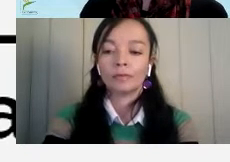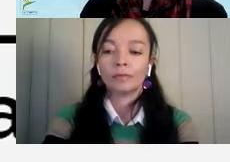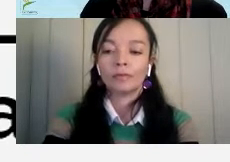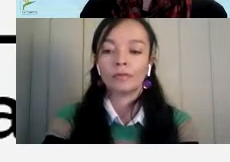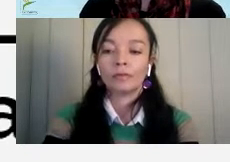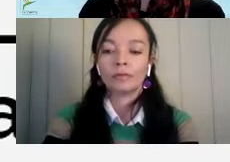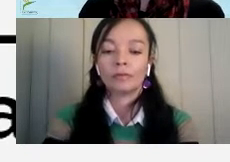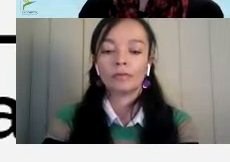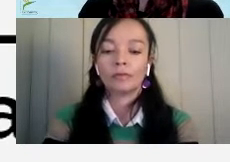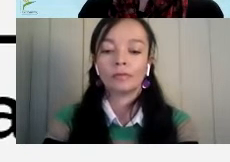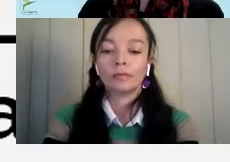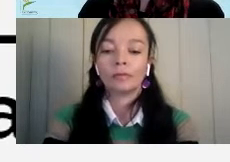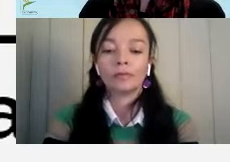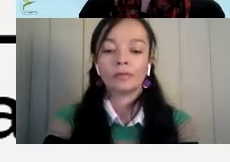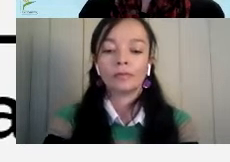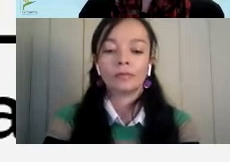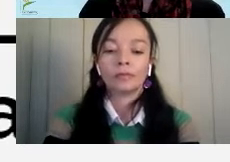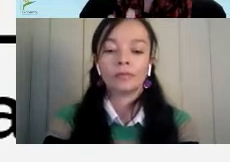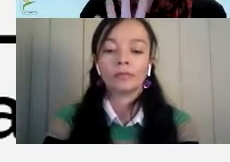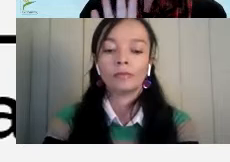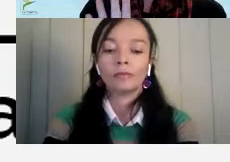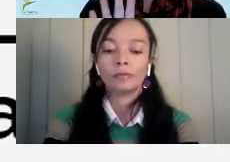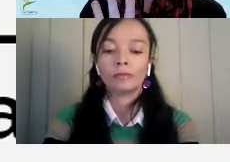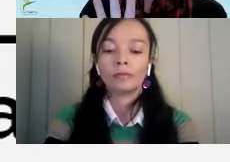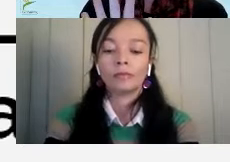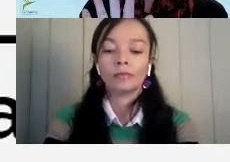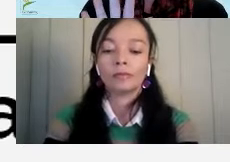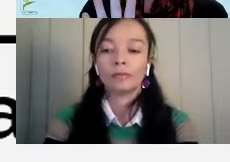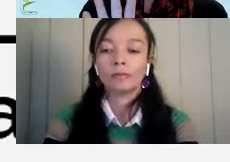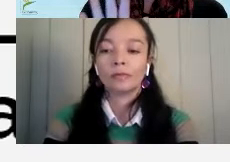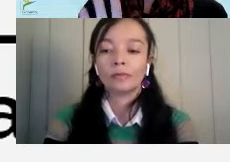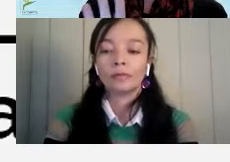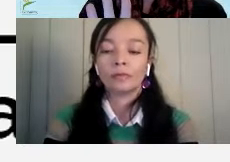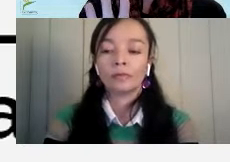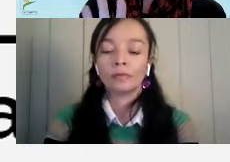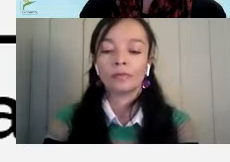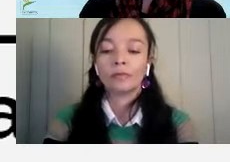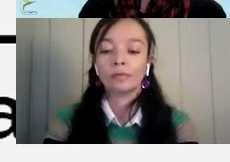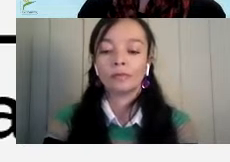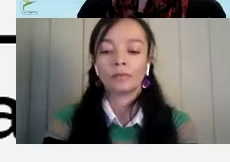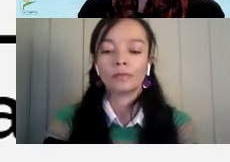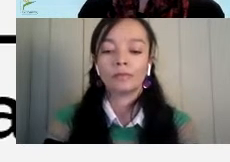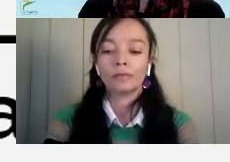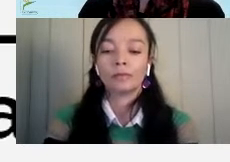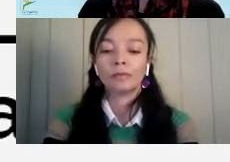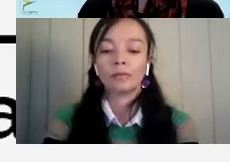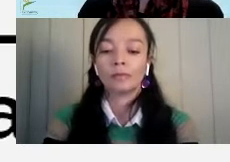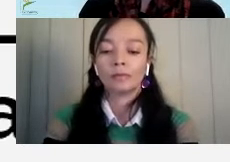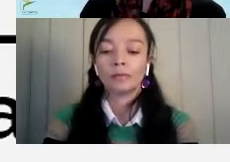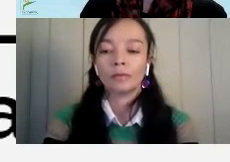parece raro, pero solo necesita saber como unos cinco palabras para empezar. Y vamos a